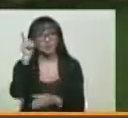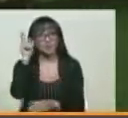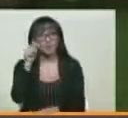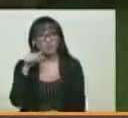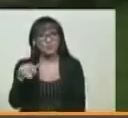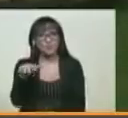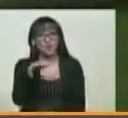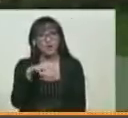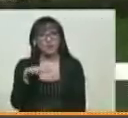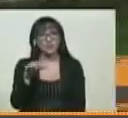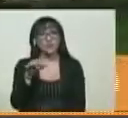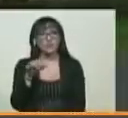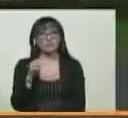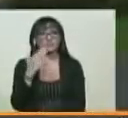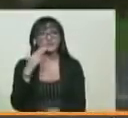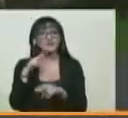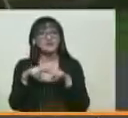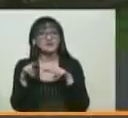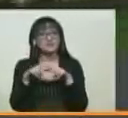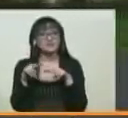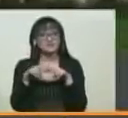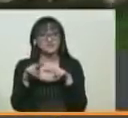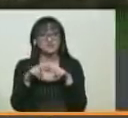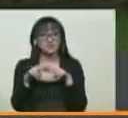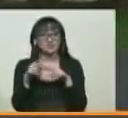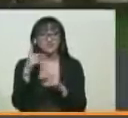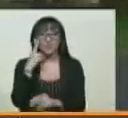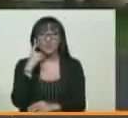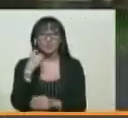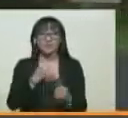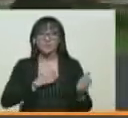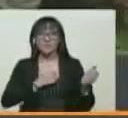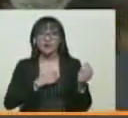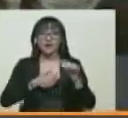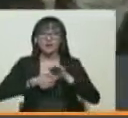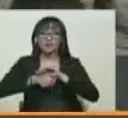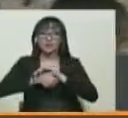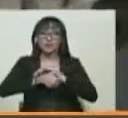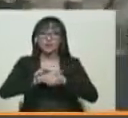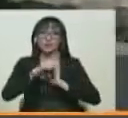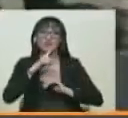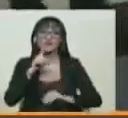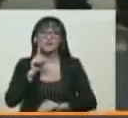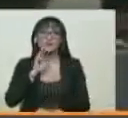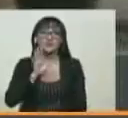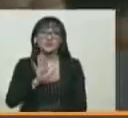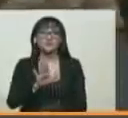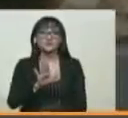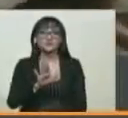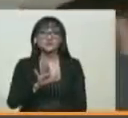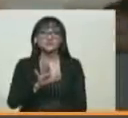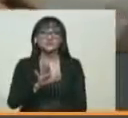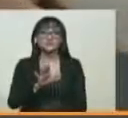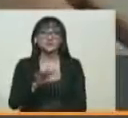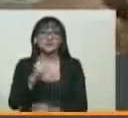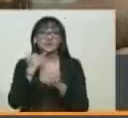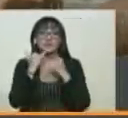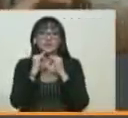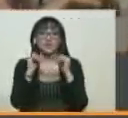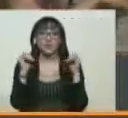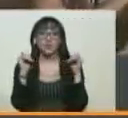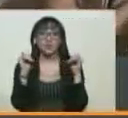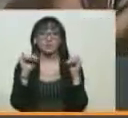pueblo Wotuja, unos niños que hacen el tradicional baile de la tortuga, pereré, en idioma